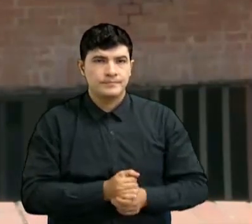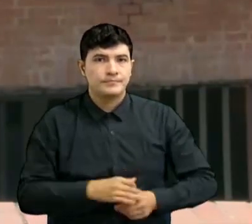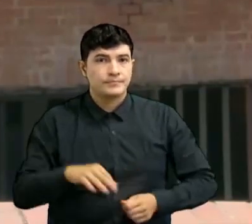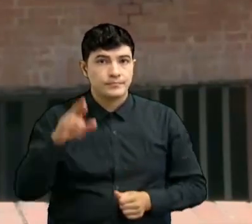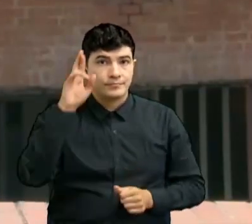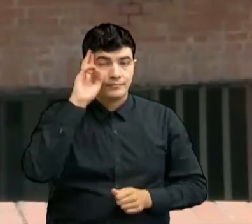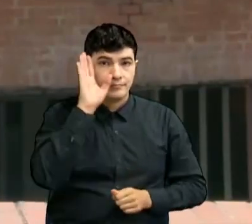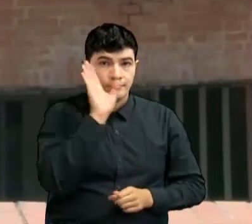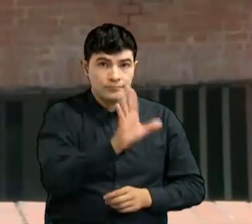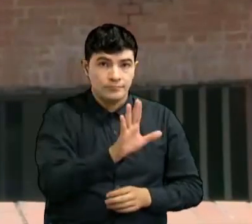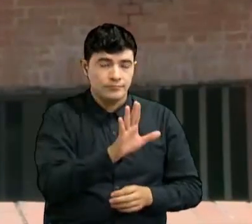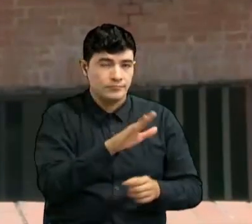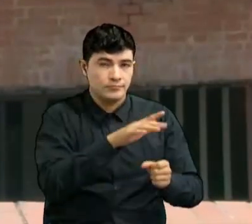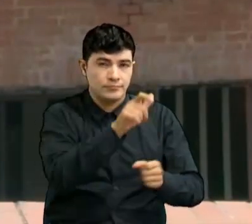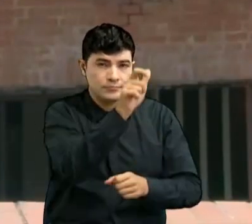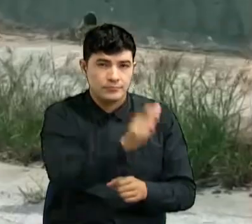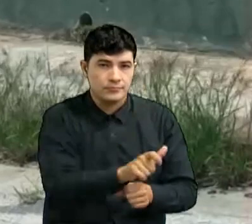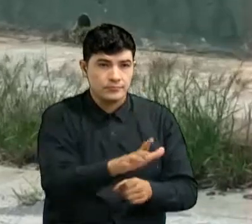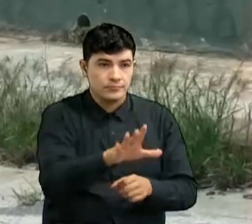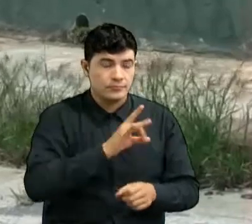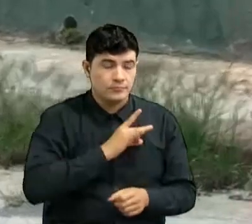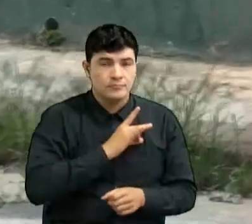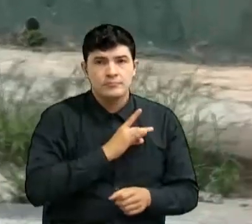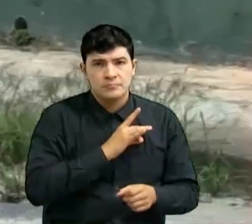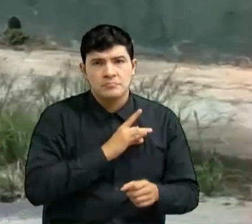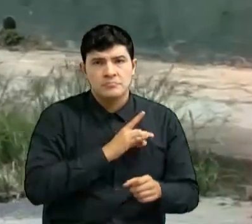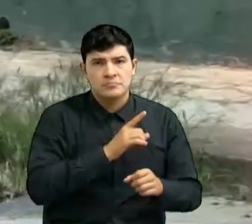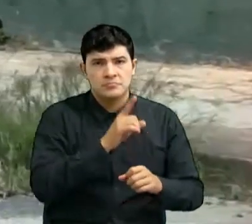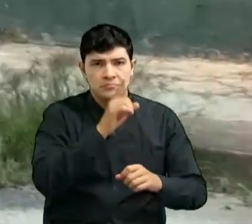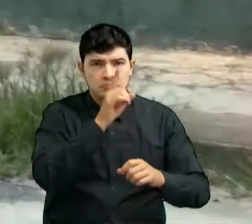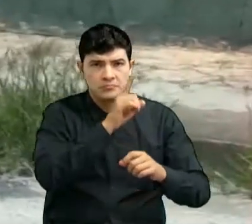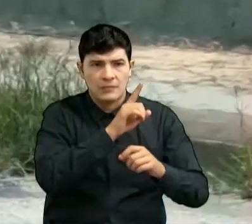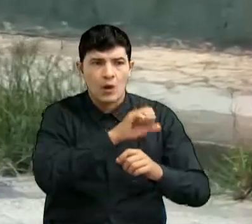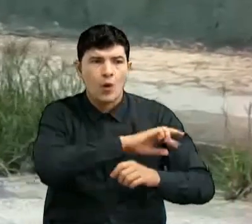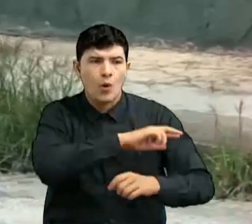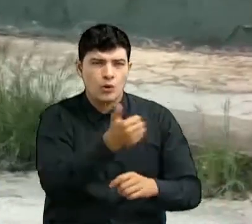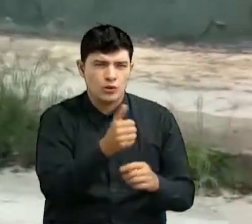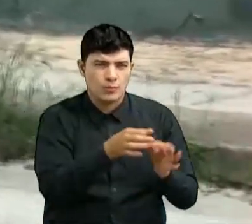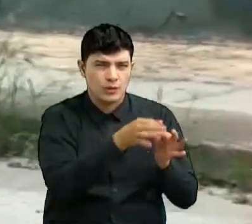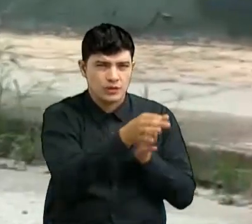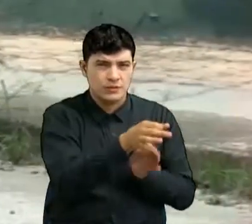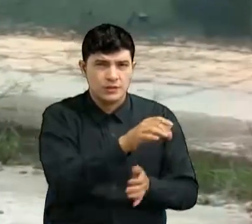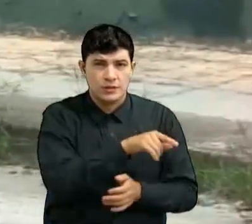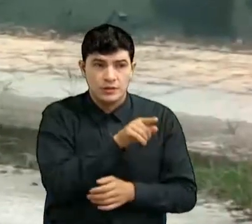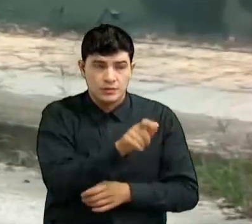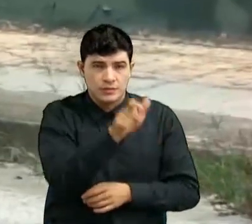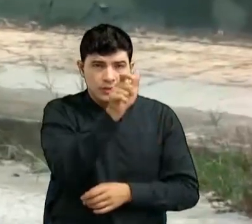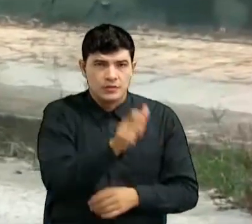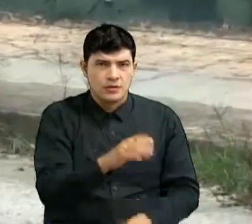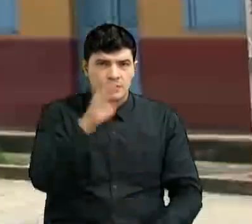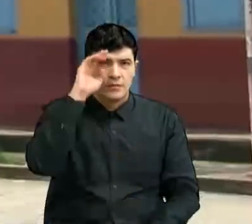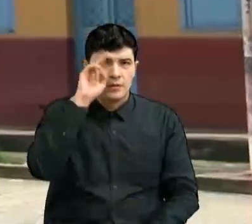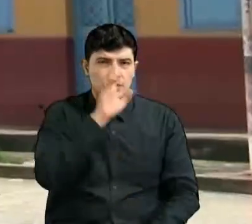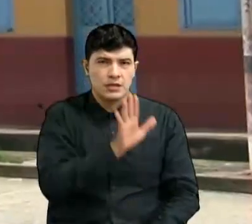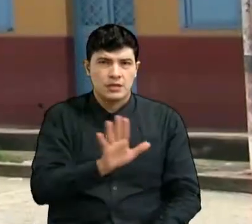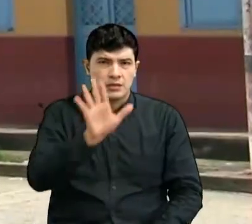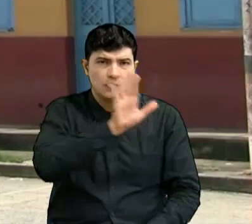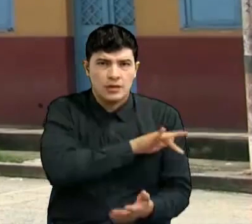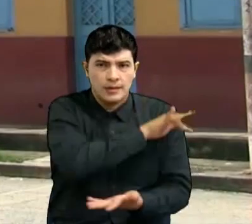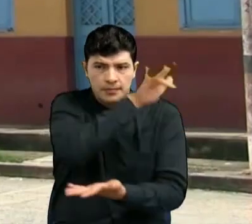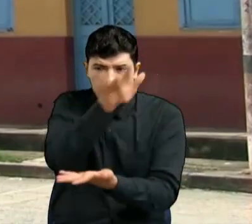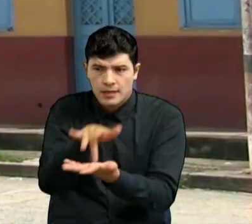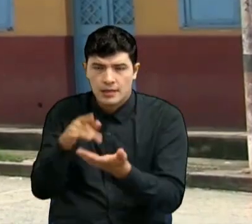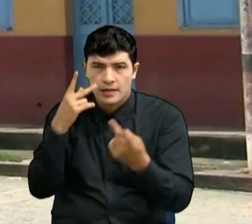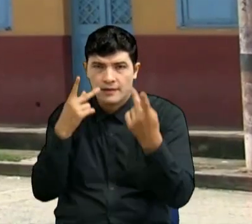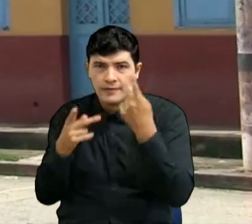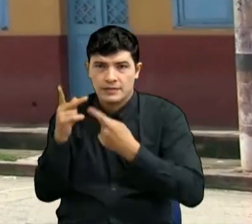forma, puesto que fue una persona, un señor patrullero de la Policía Nacional, quien viene a visitar a su esposa,